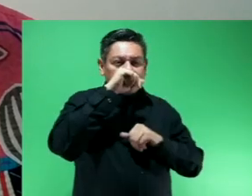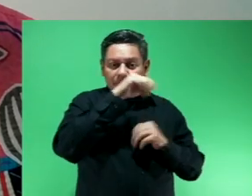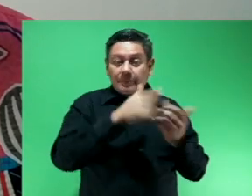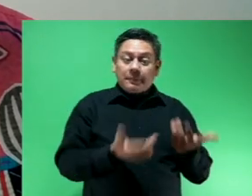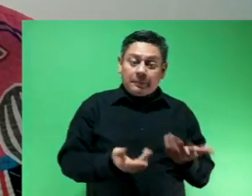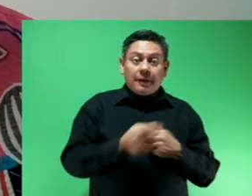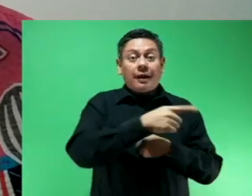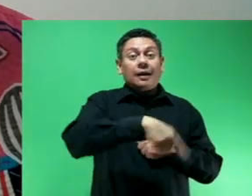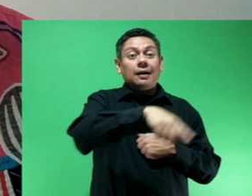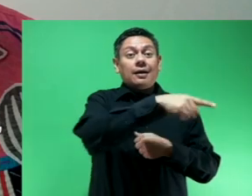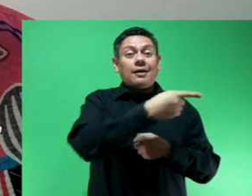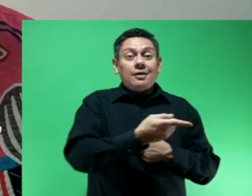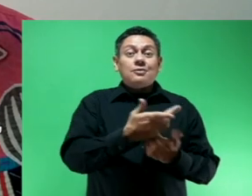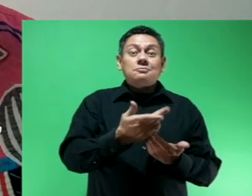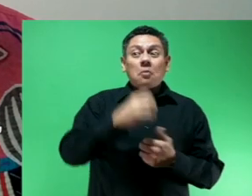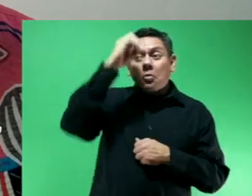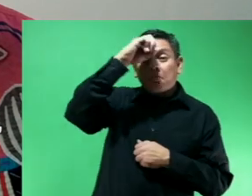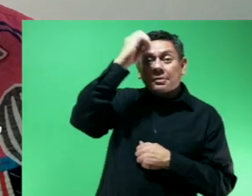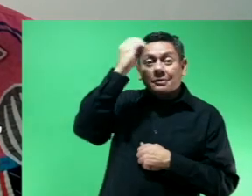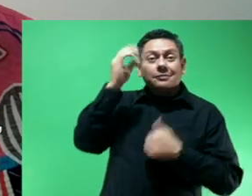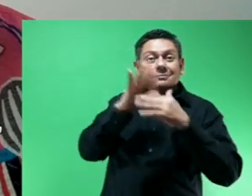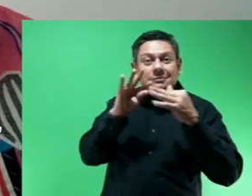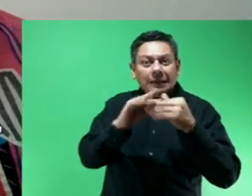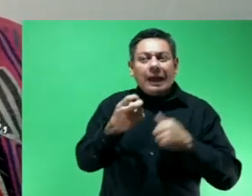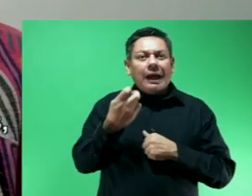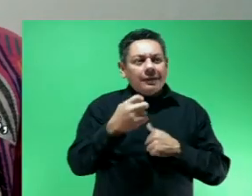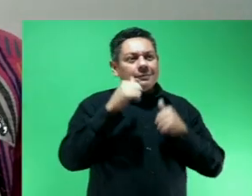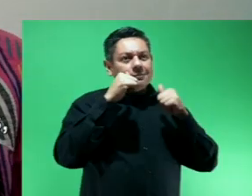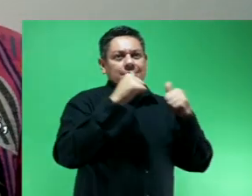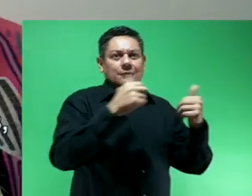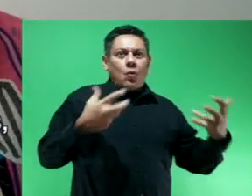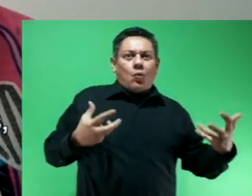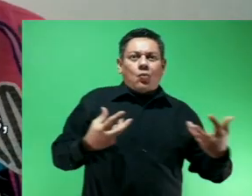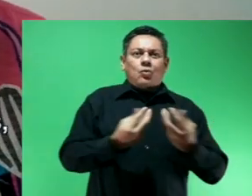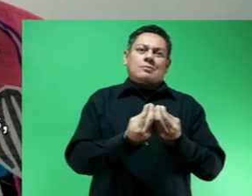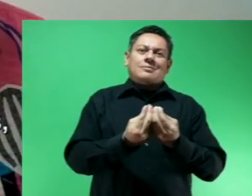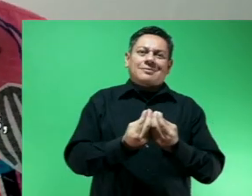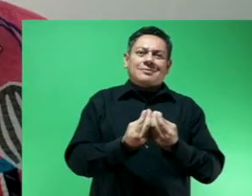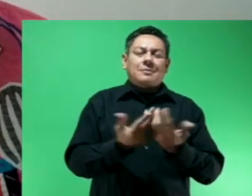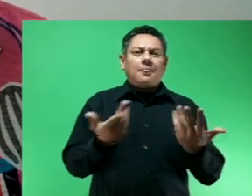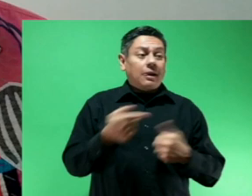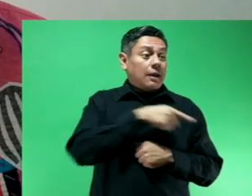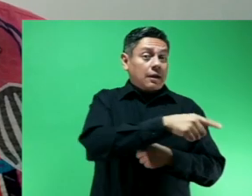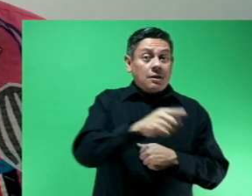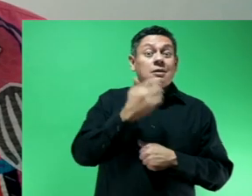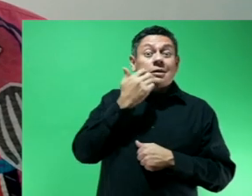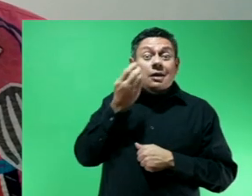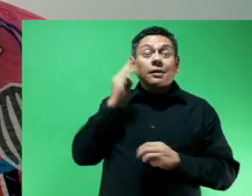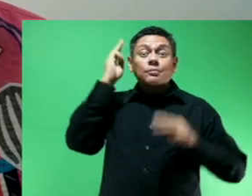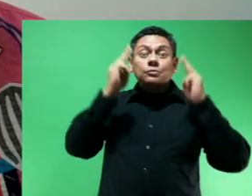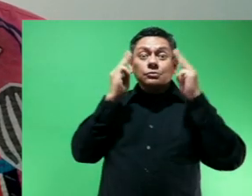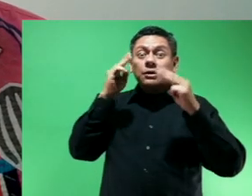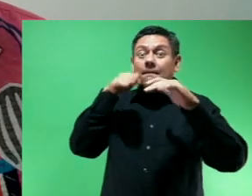miradas y las voces particulares es un museo sin obstáculos que todas las